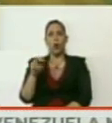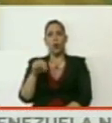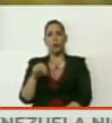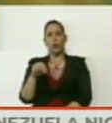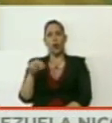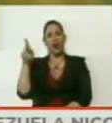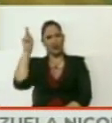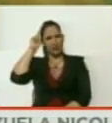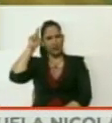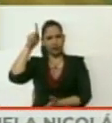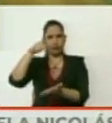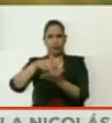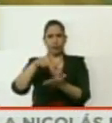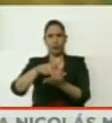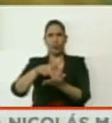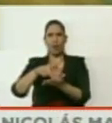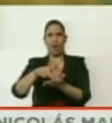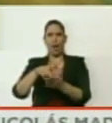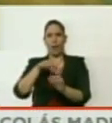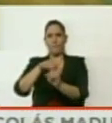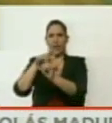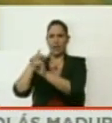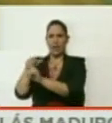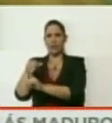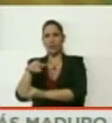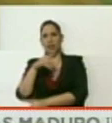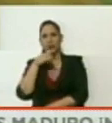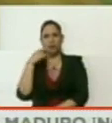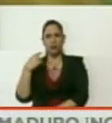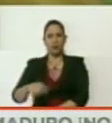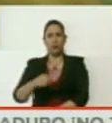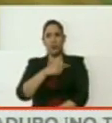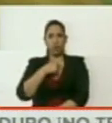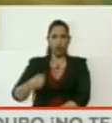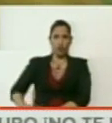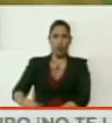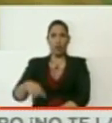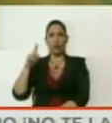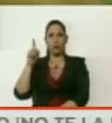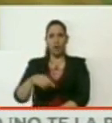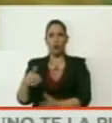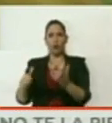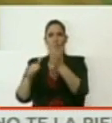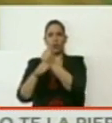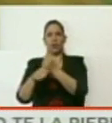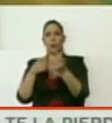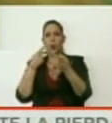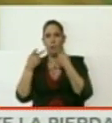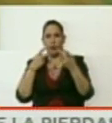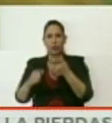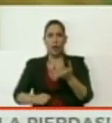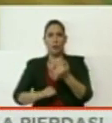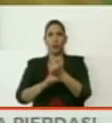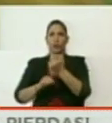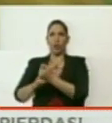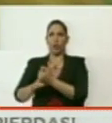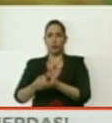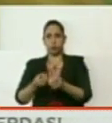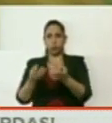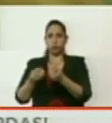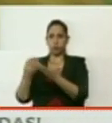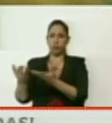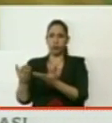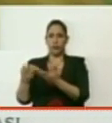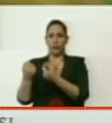China, amenaza a Rusia con seguir no solo apoyando políticamente, sino suministrando flujo